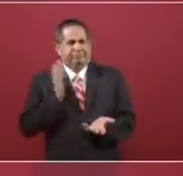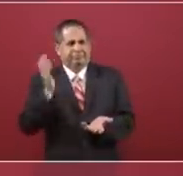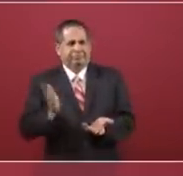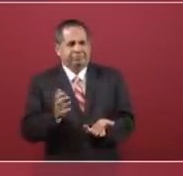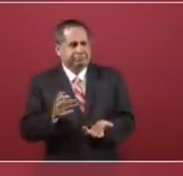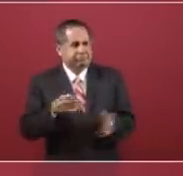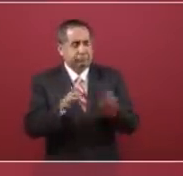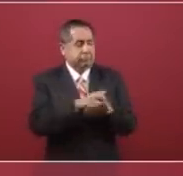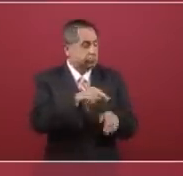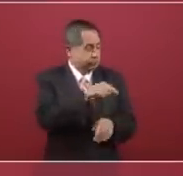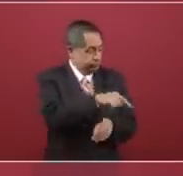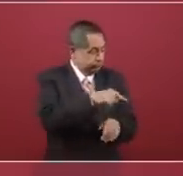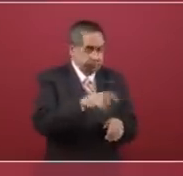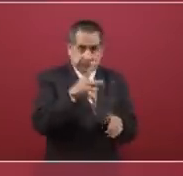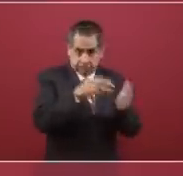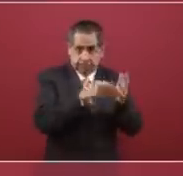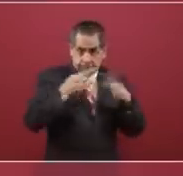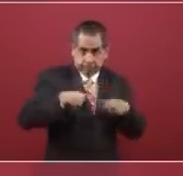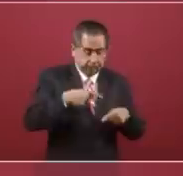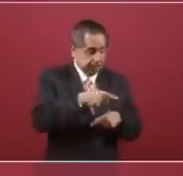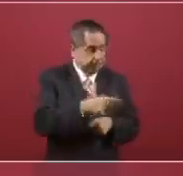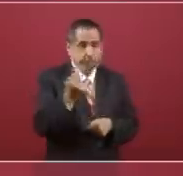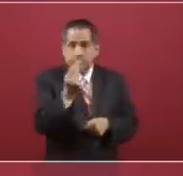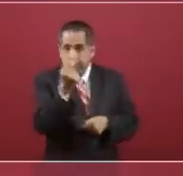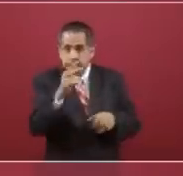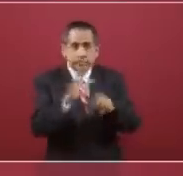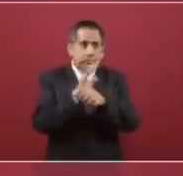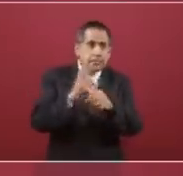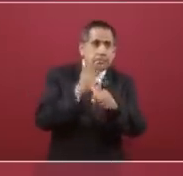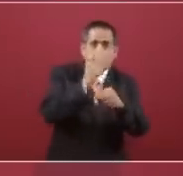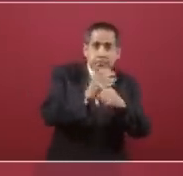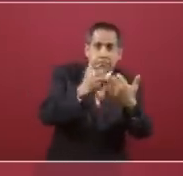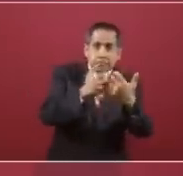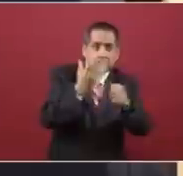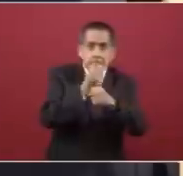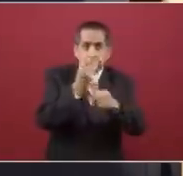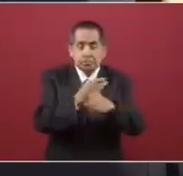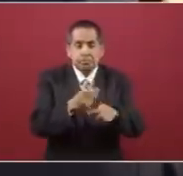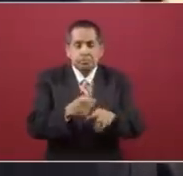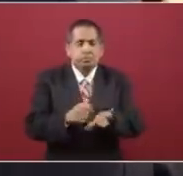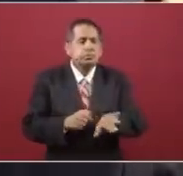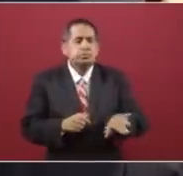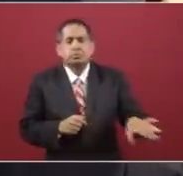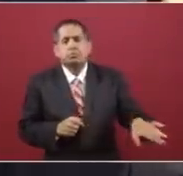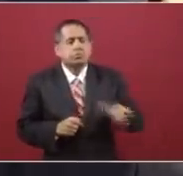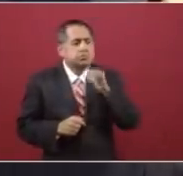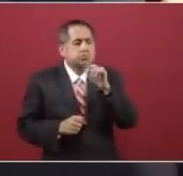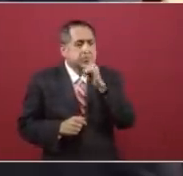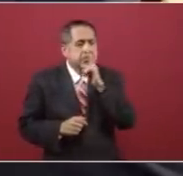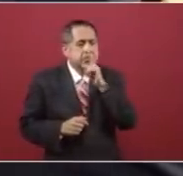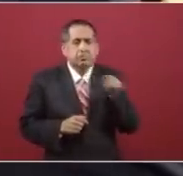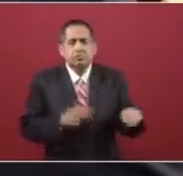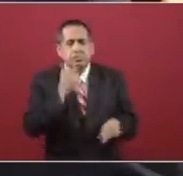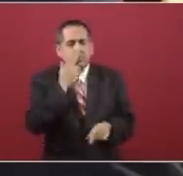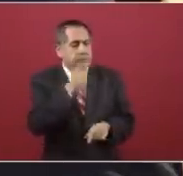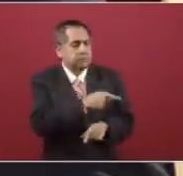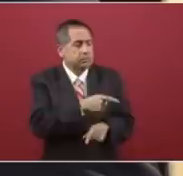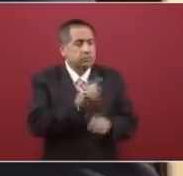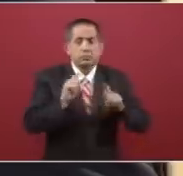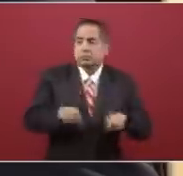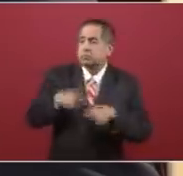necesidad de modernizar una planta o de darle mantenimiento a una planta, se